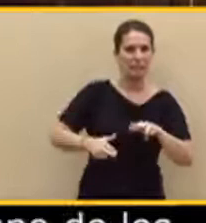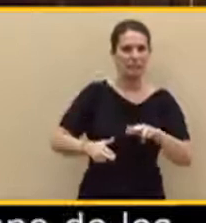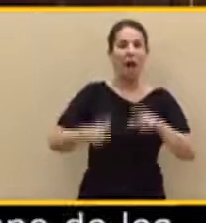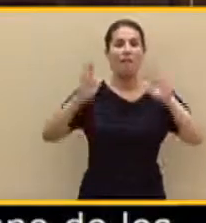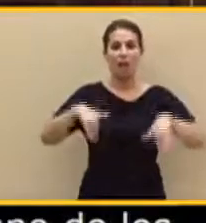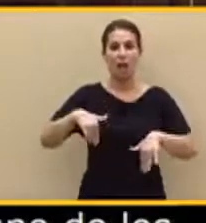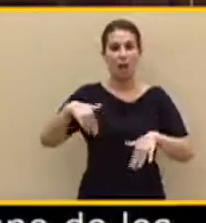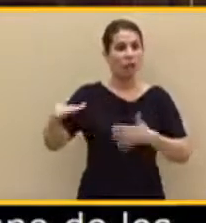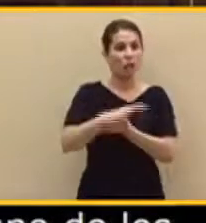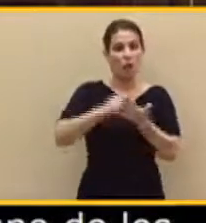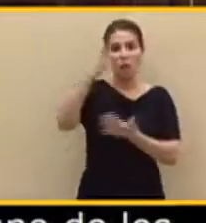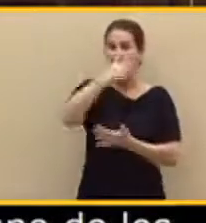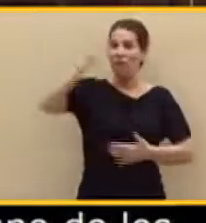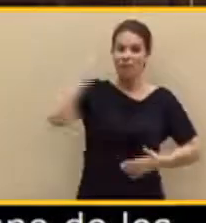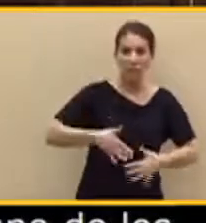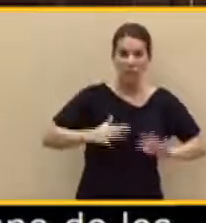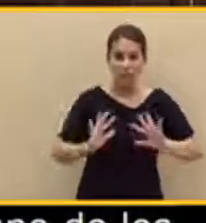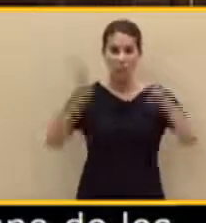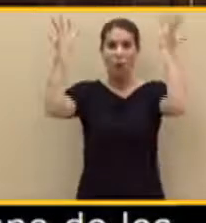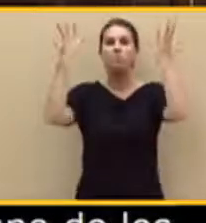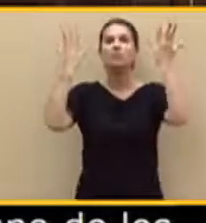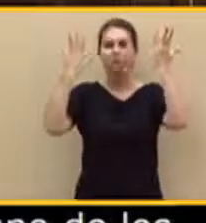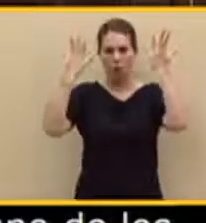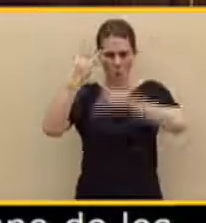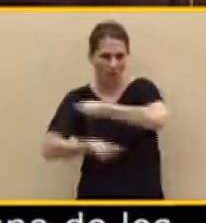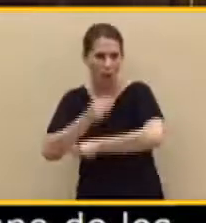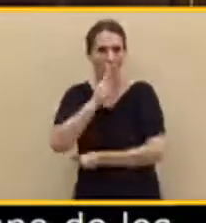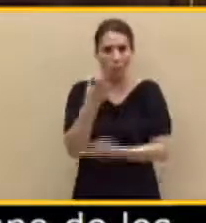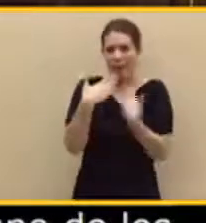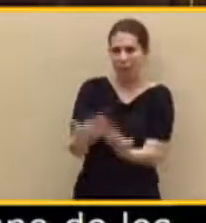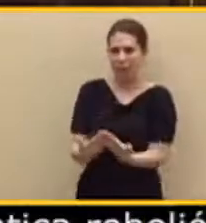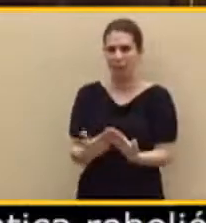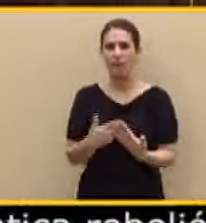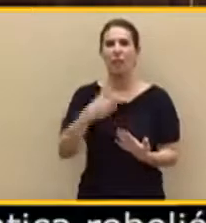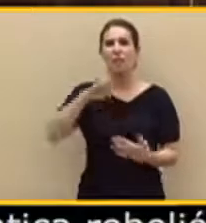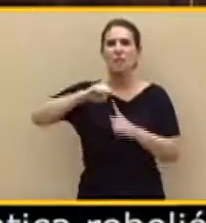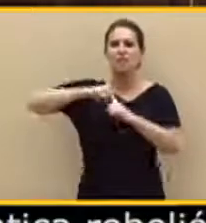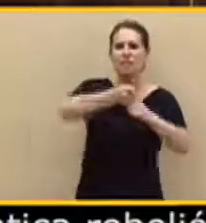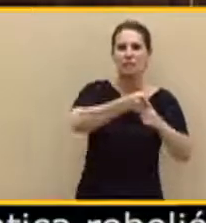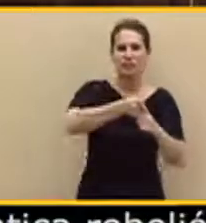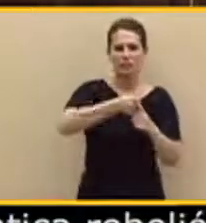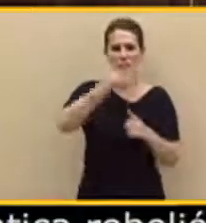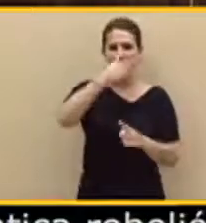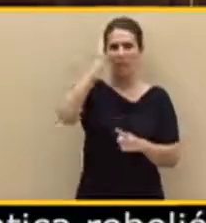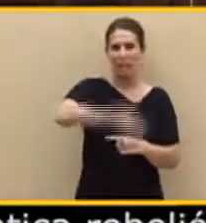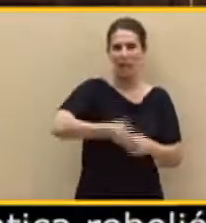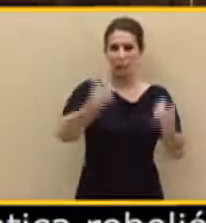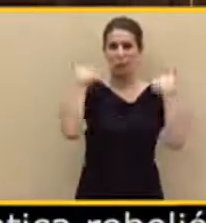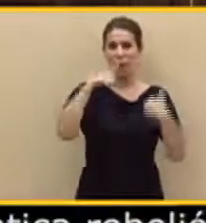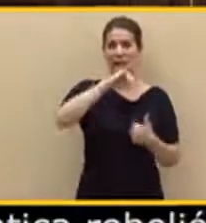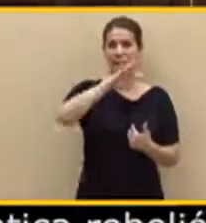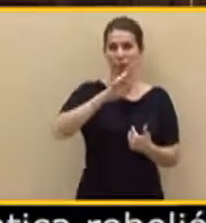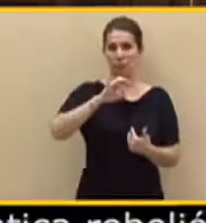revertir ese intento. El señor Mois presionó también al fiscal responsable del caso Lezo, a Carlos Yáñez, para